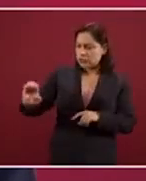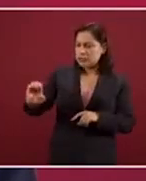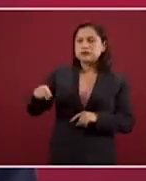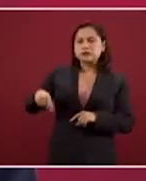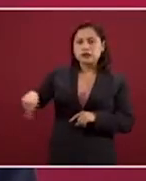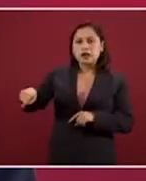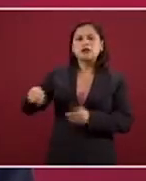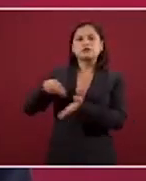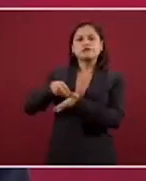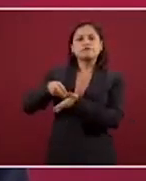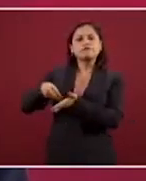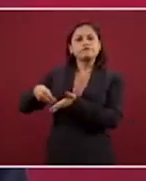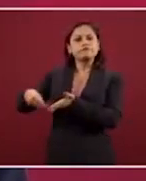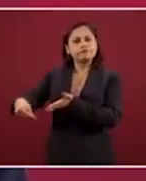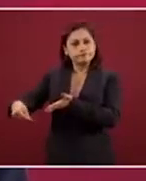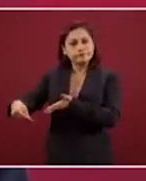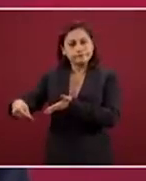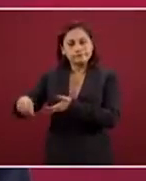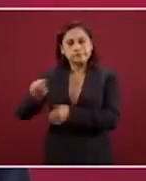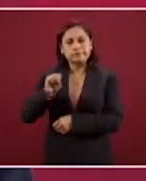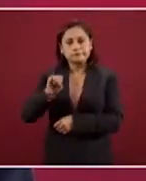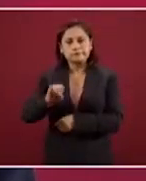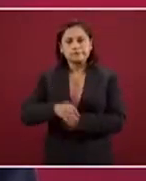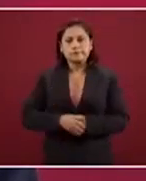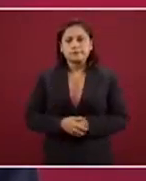y se están